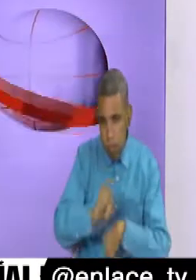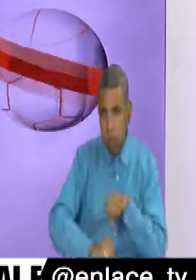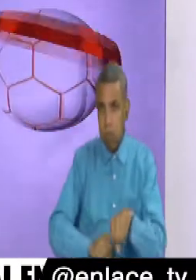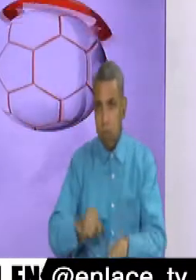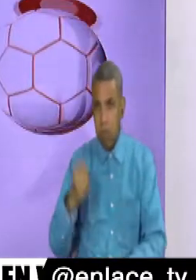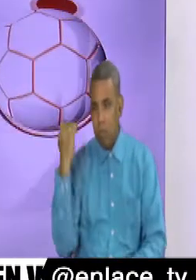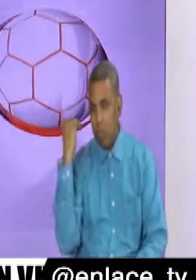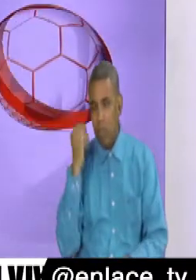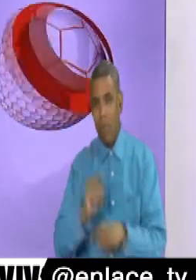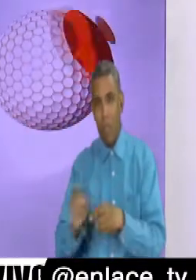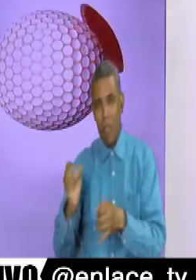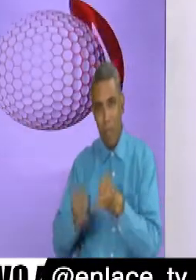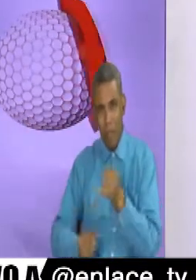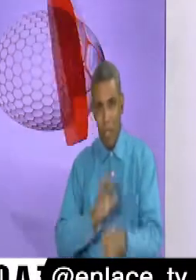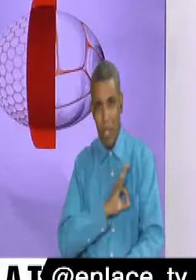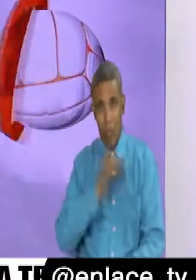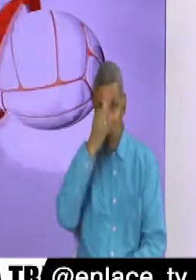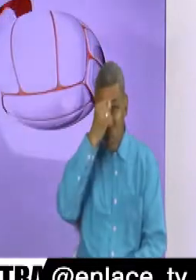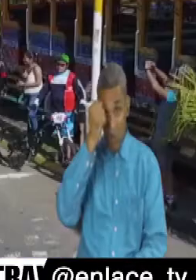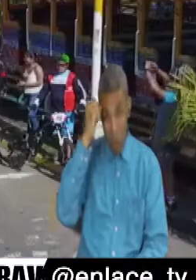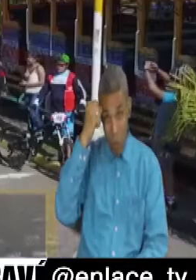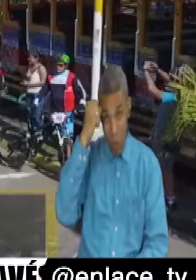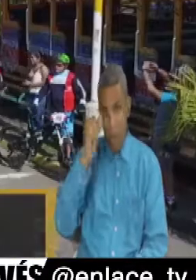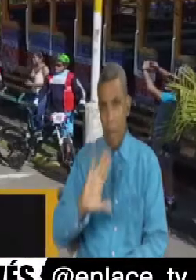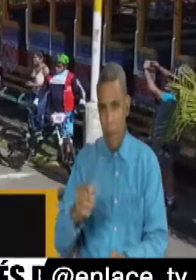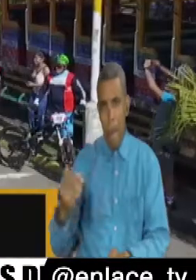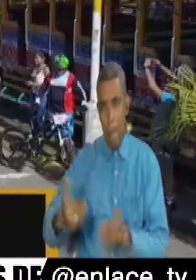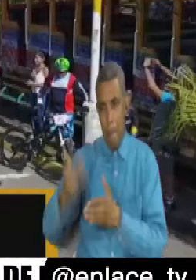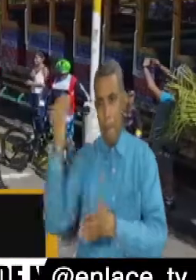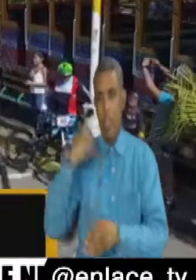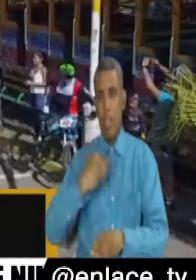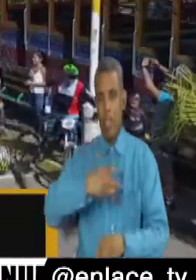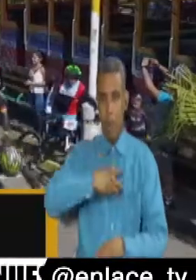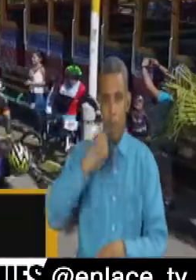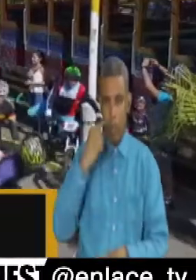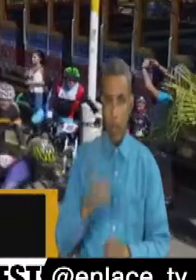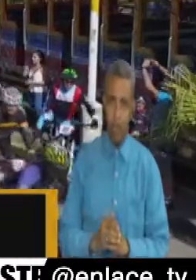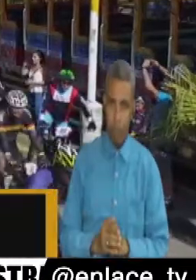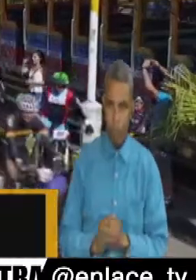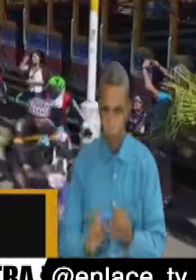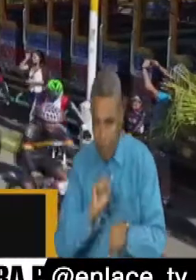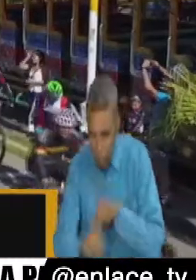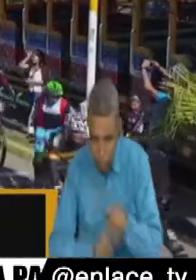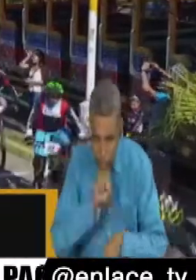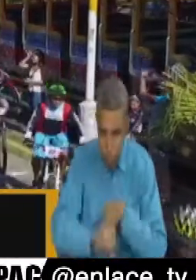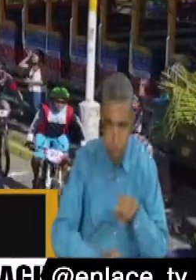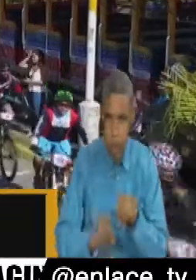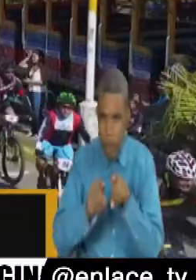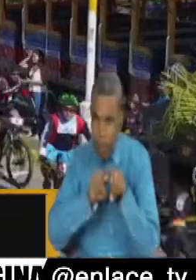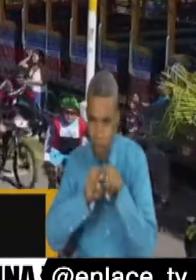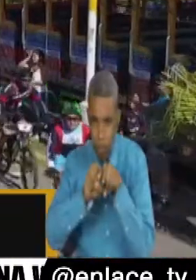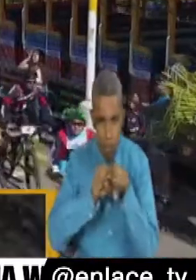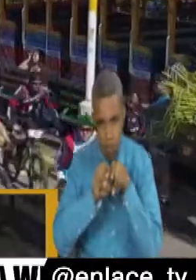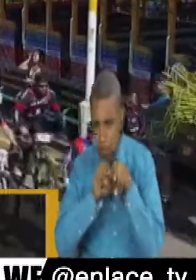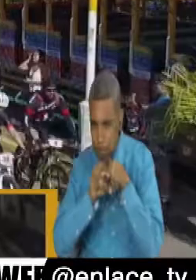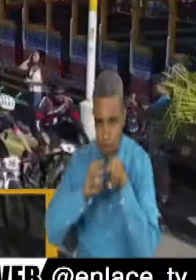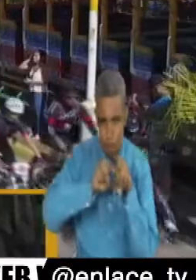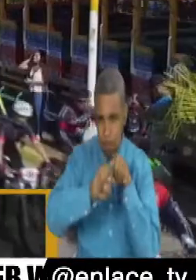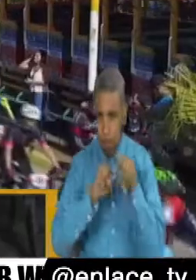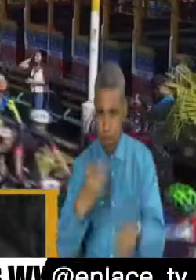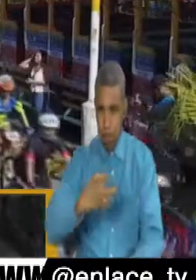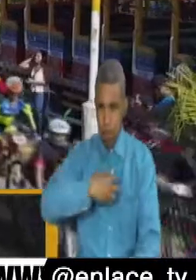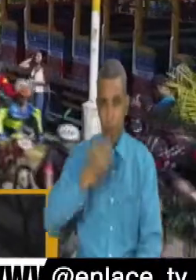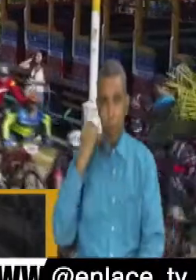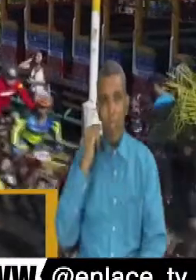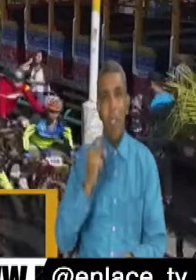copa de MTB. Masiva fue la participación de la comunidad barranqueña amante de la adrenalina en la válida de MTB, que